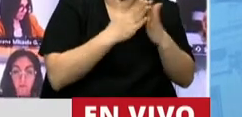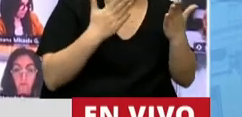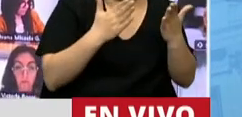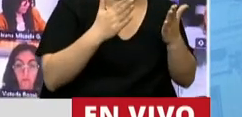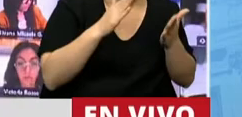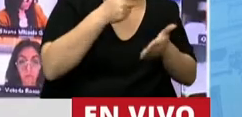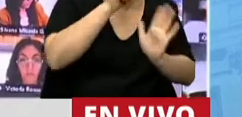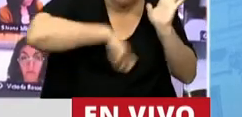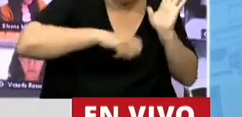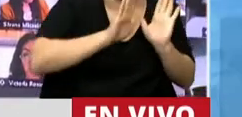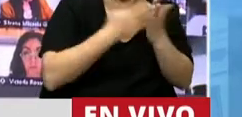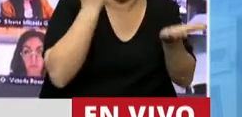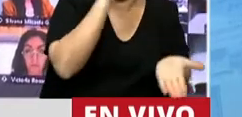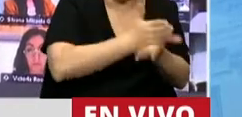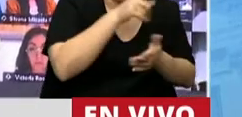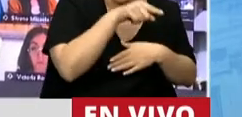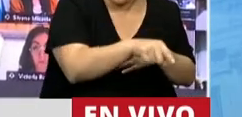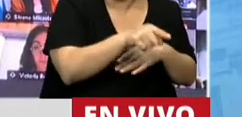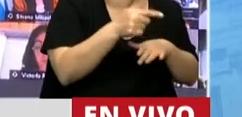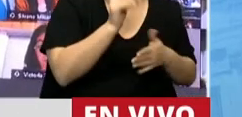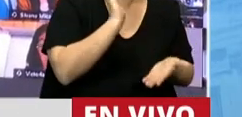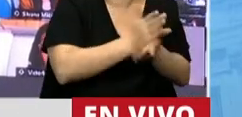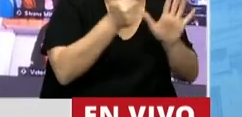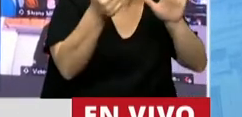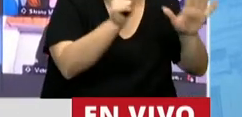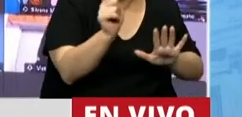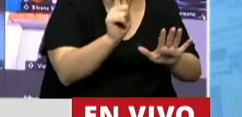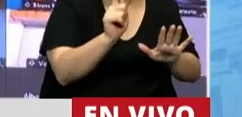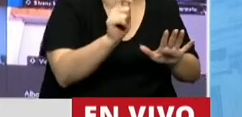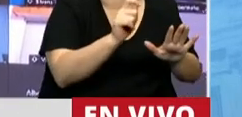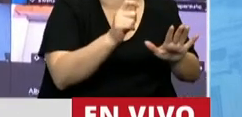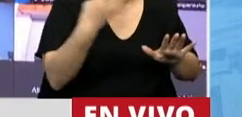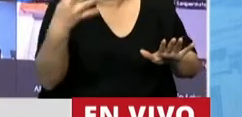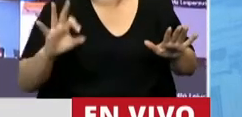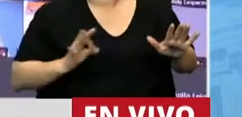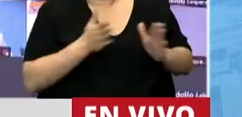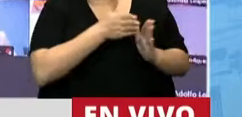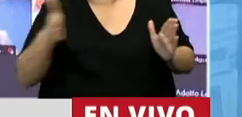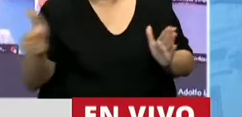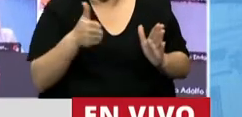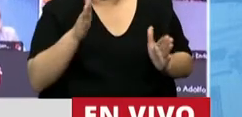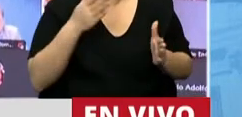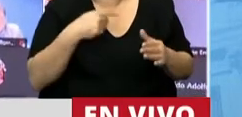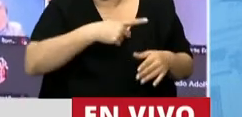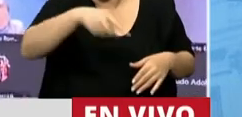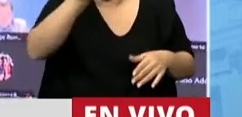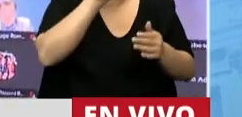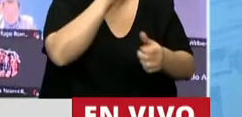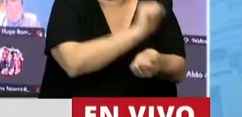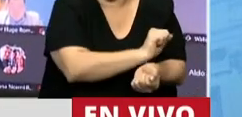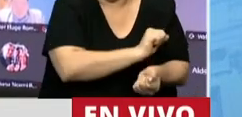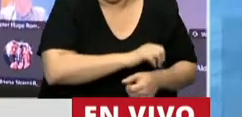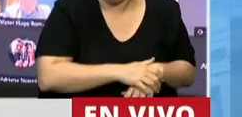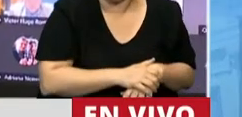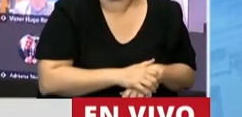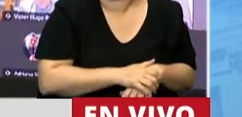tipo de delito, estableciendo penas de 6 meses a 4 años de prisión. Señor presidente, tenemos que dar sanción a esta